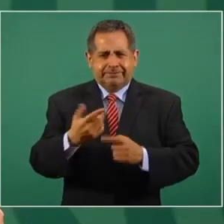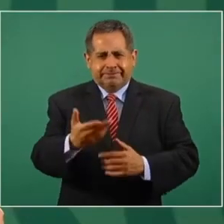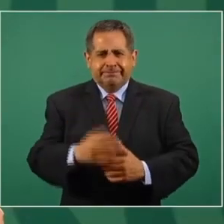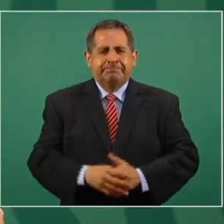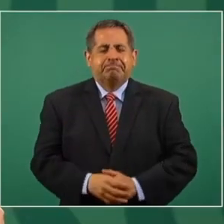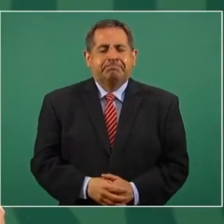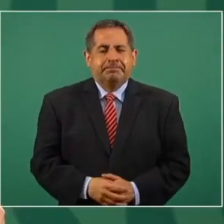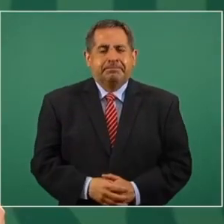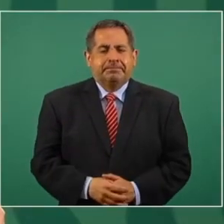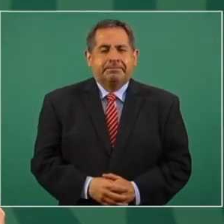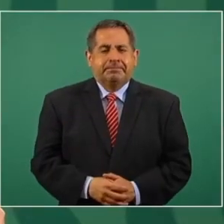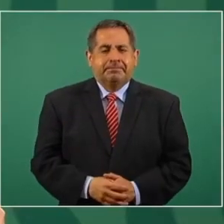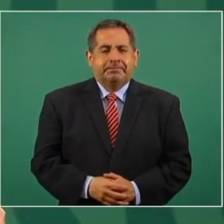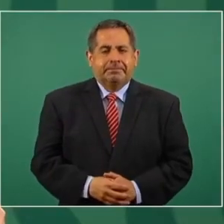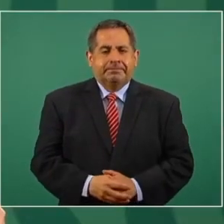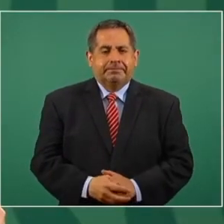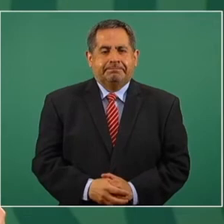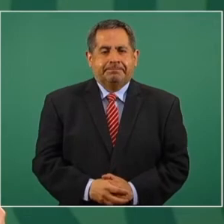Bueno,